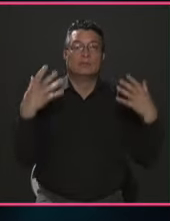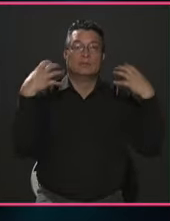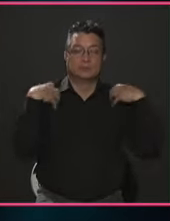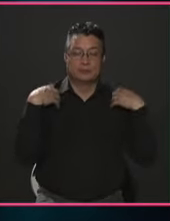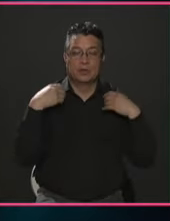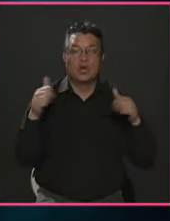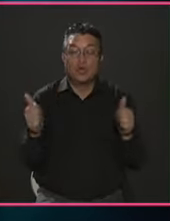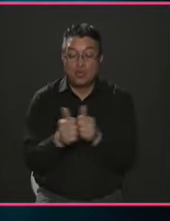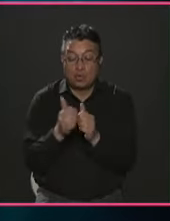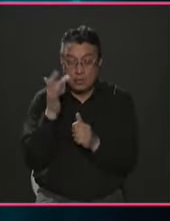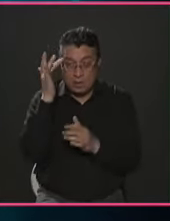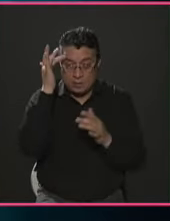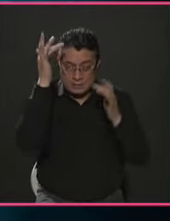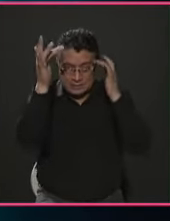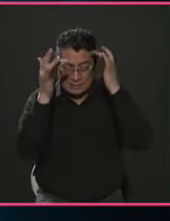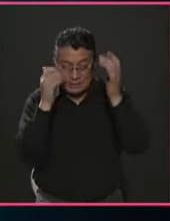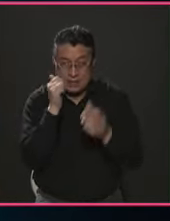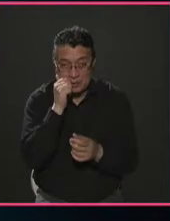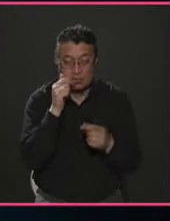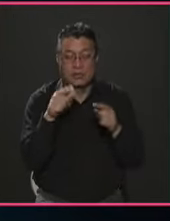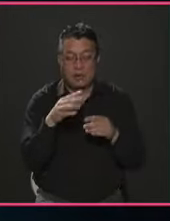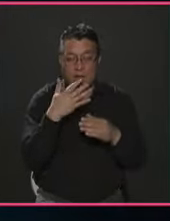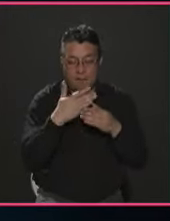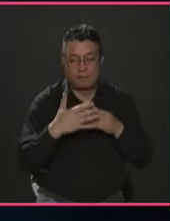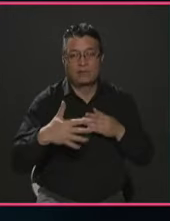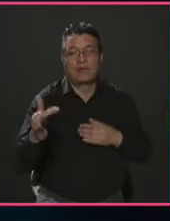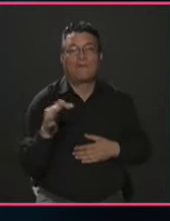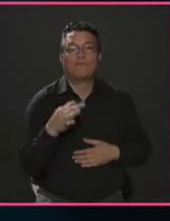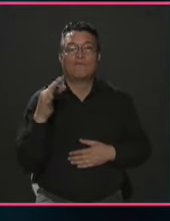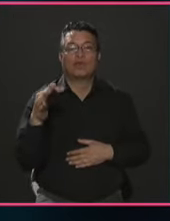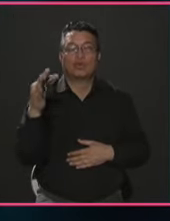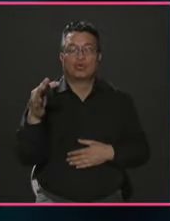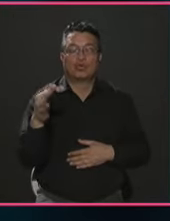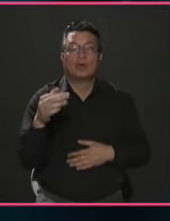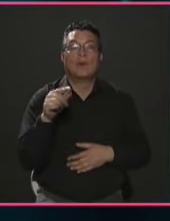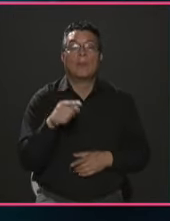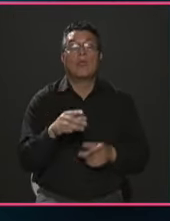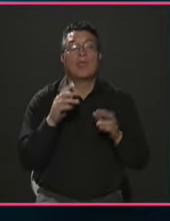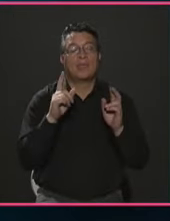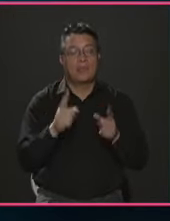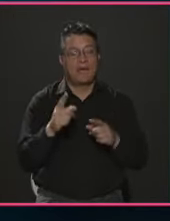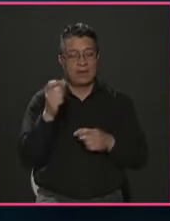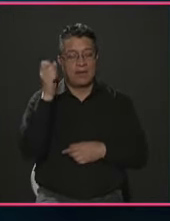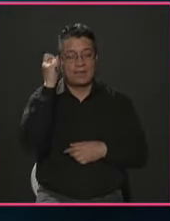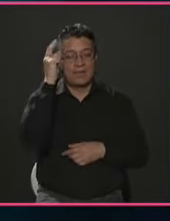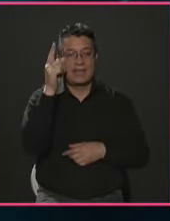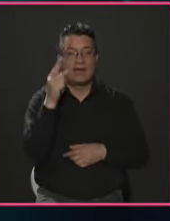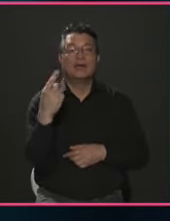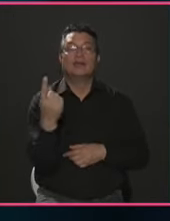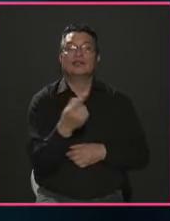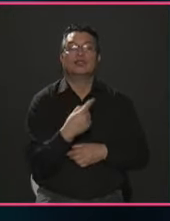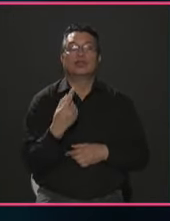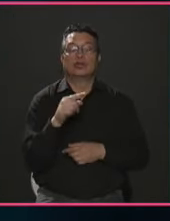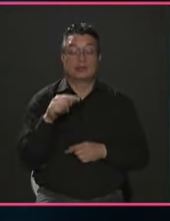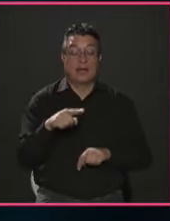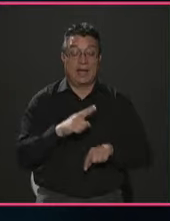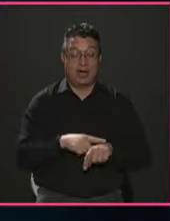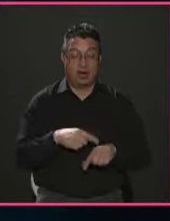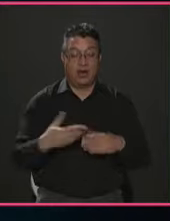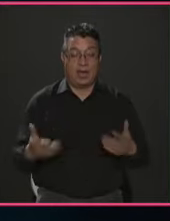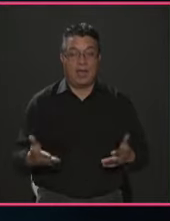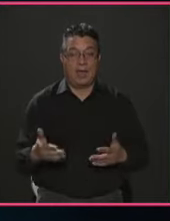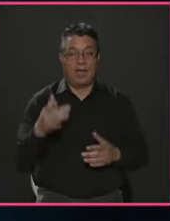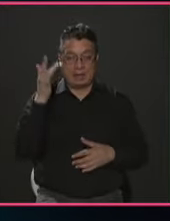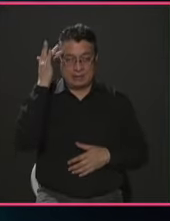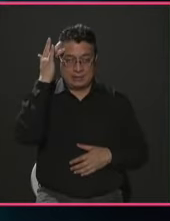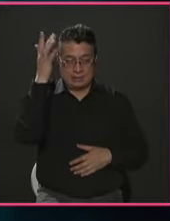talento humano de las cosas que vienen hacia adelante porque hay una cosa que uno puede tiene que entender es que esta es la hora del talento humano